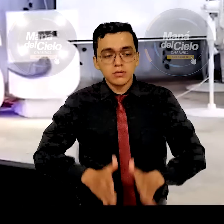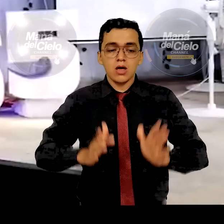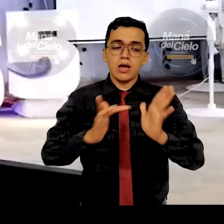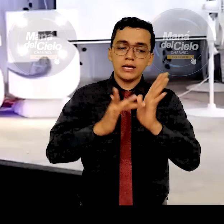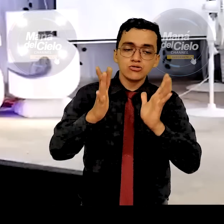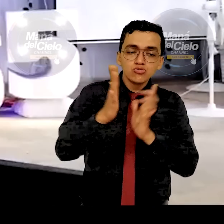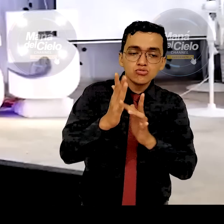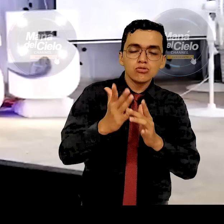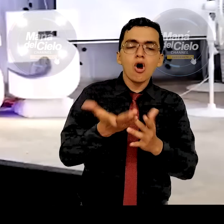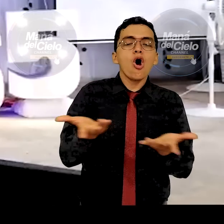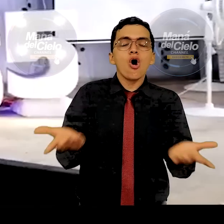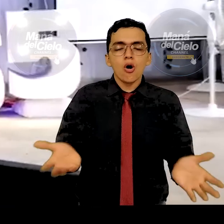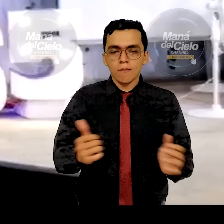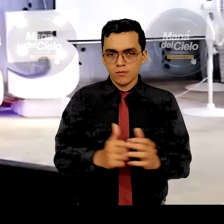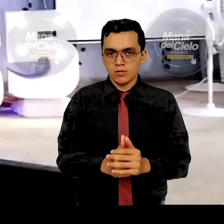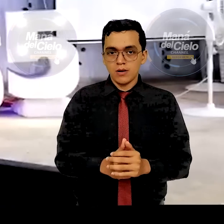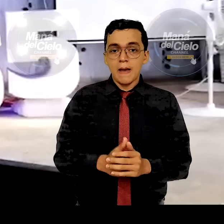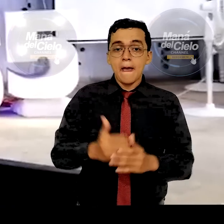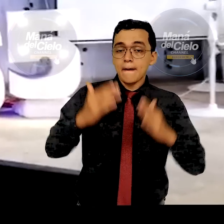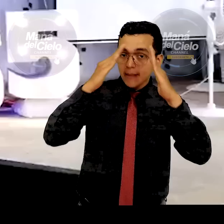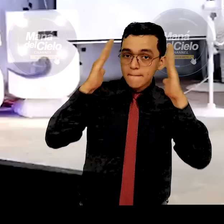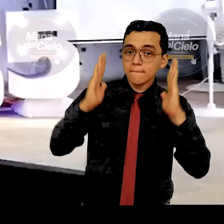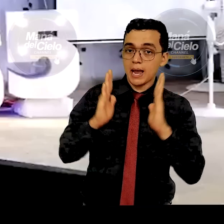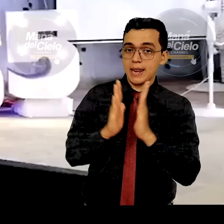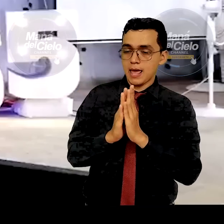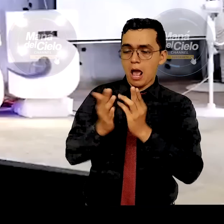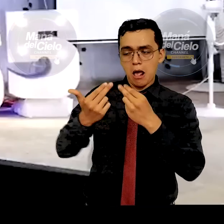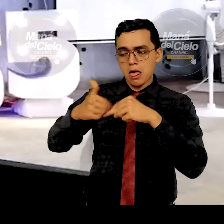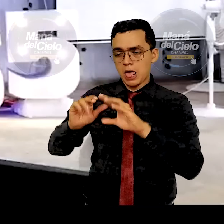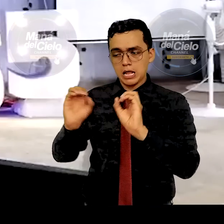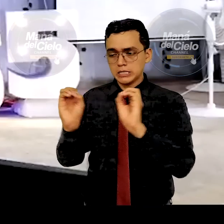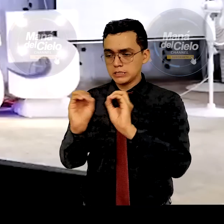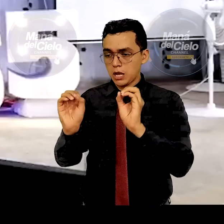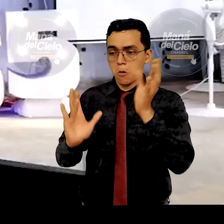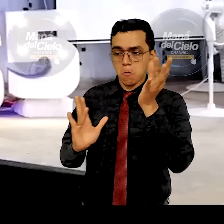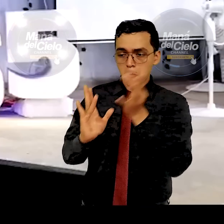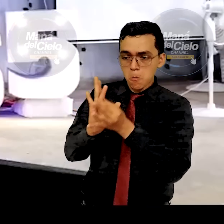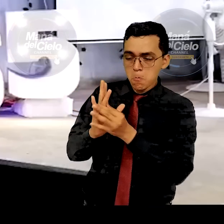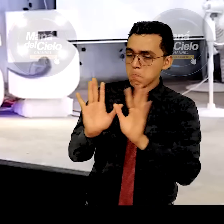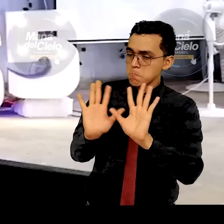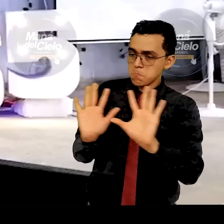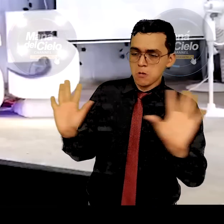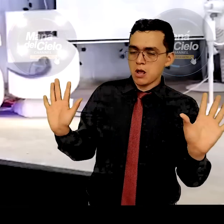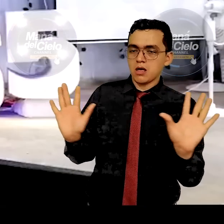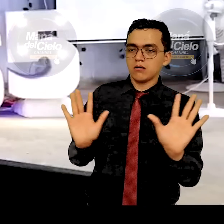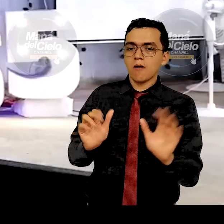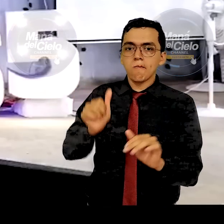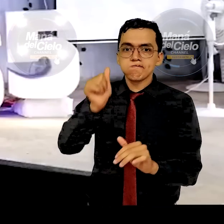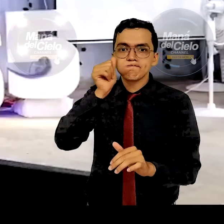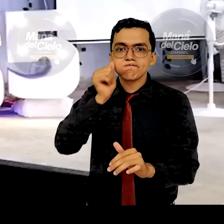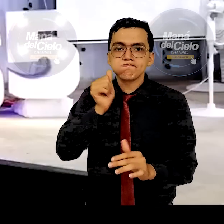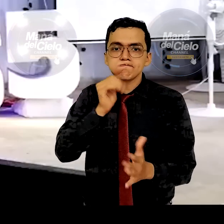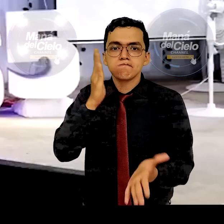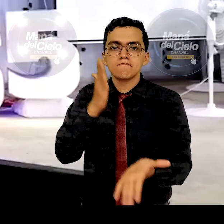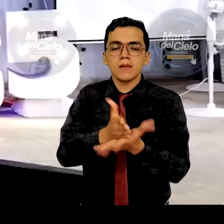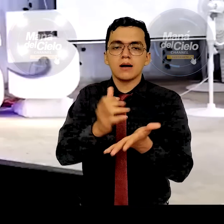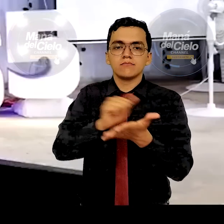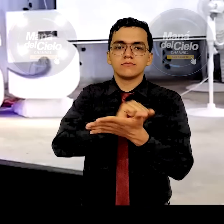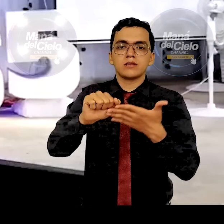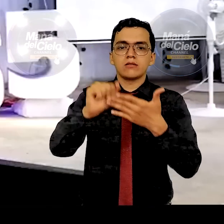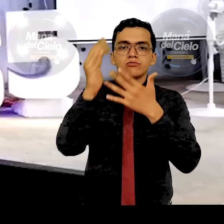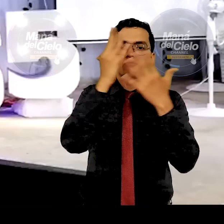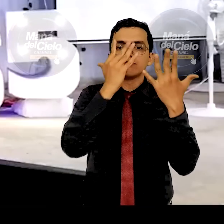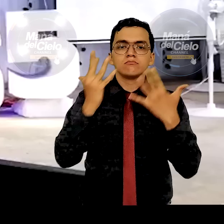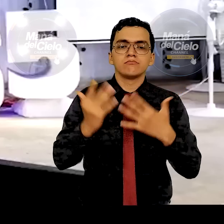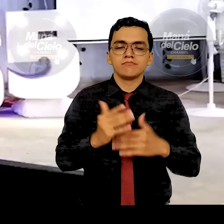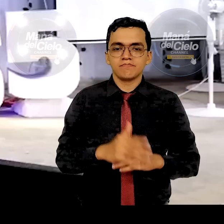halló que estaba embarazada del Espíritu Santo. Así de simple y con esa contundencia lo dice la